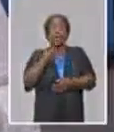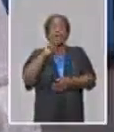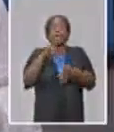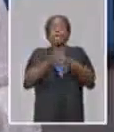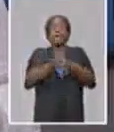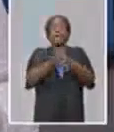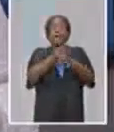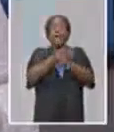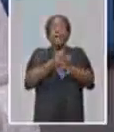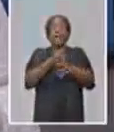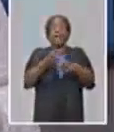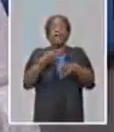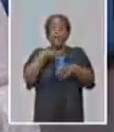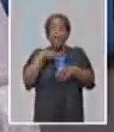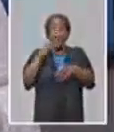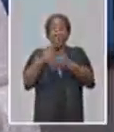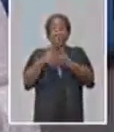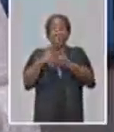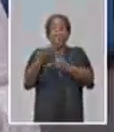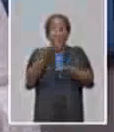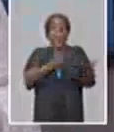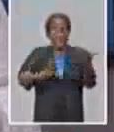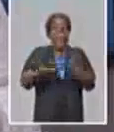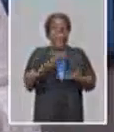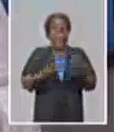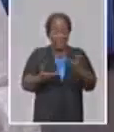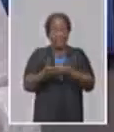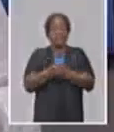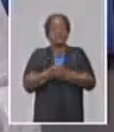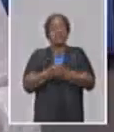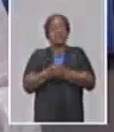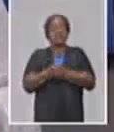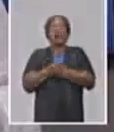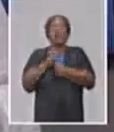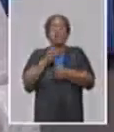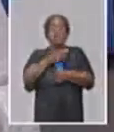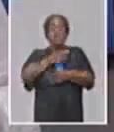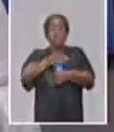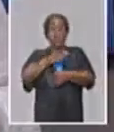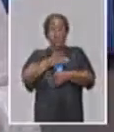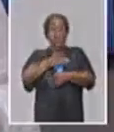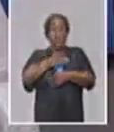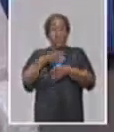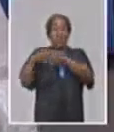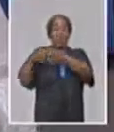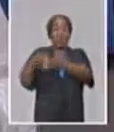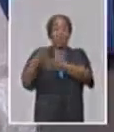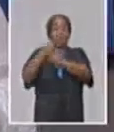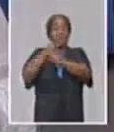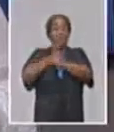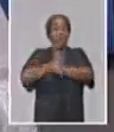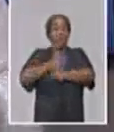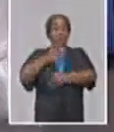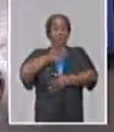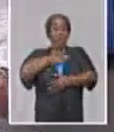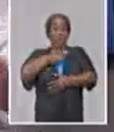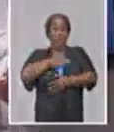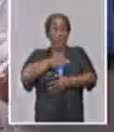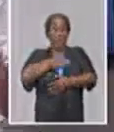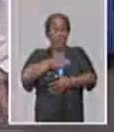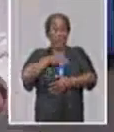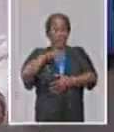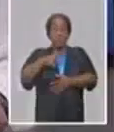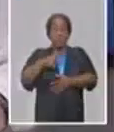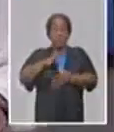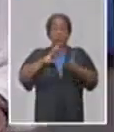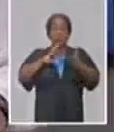estatal tenemos las empresas mixtas la micro pequeña y mediana empresa privada las cooperativas de trabajo por cuenta propia y nuestro